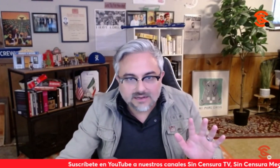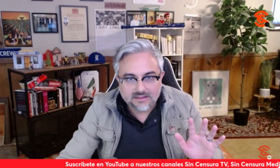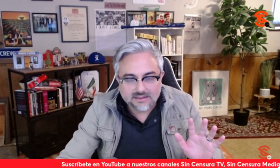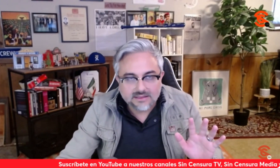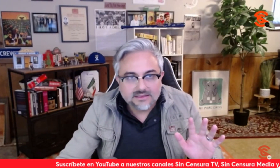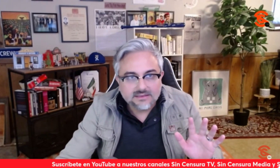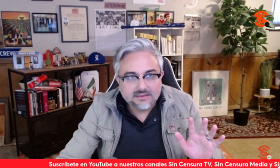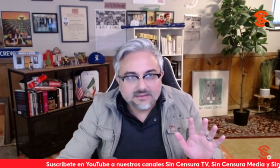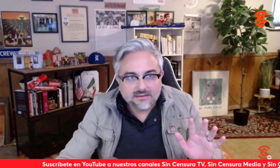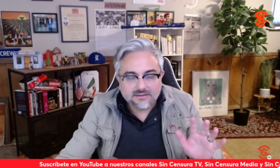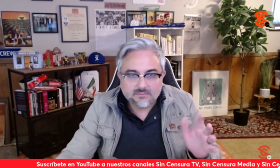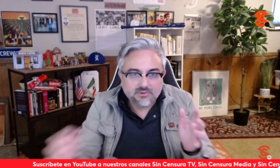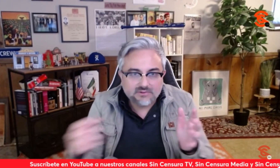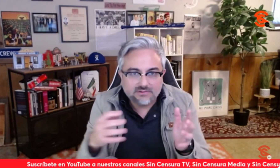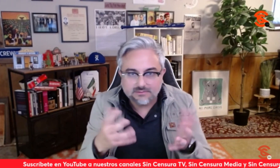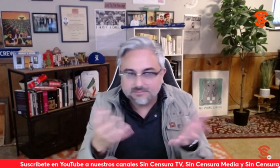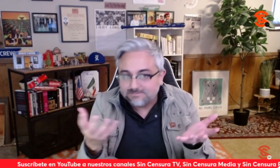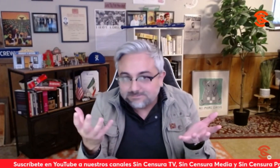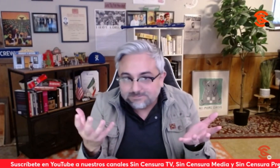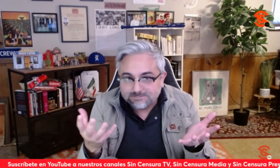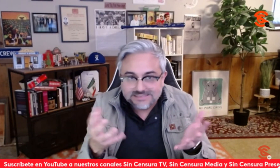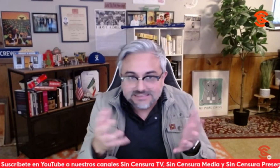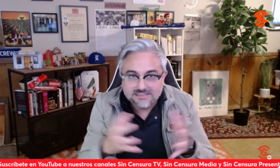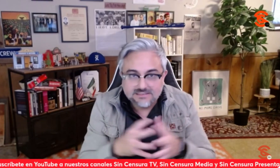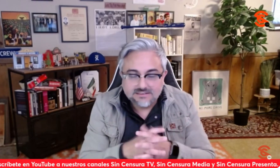al hablar de